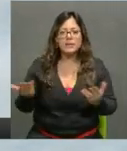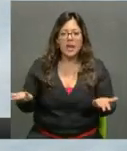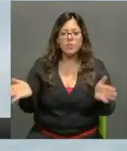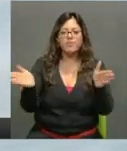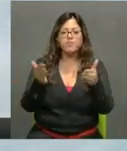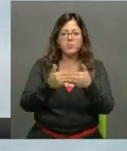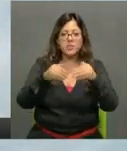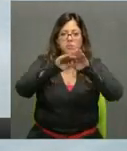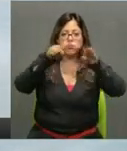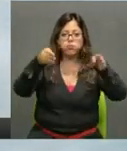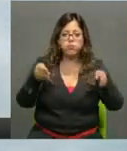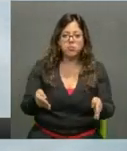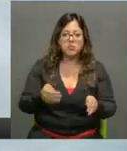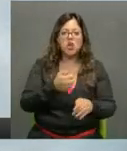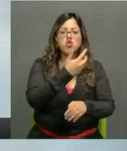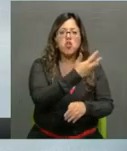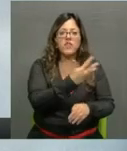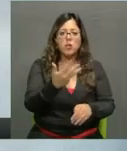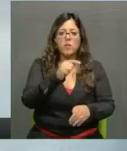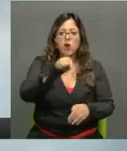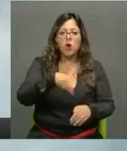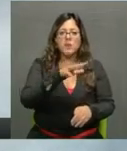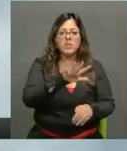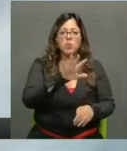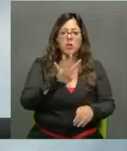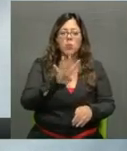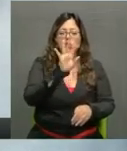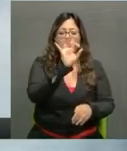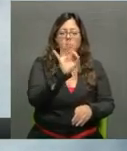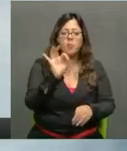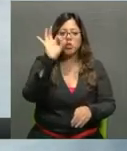urnas, tenemos el 99,54 y veamos cómo queda.